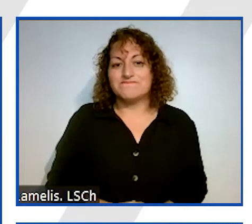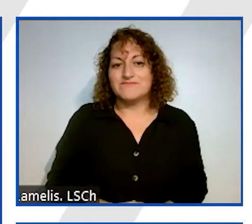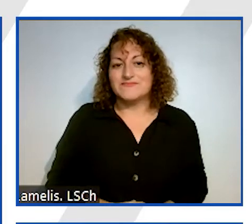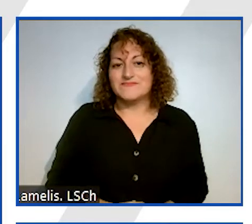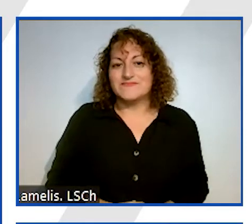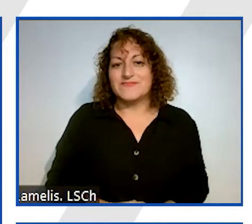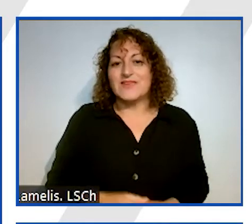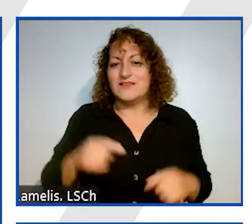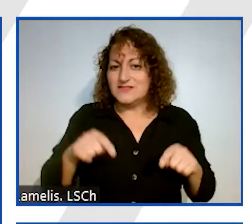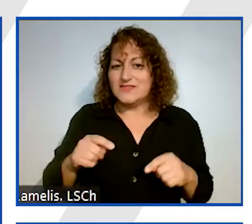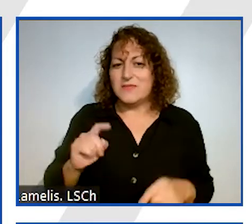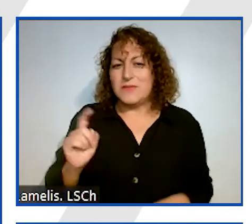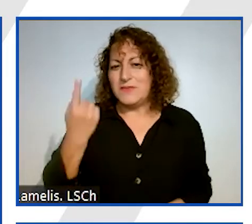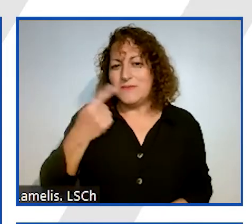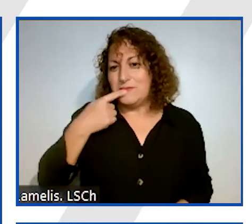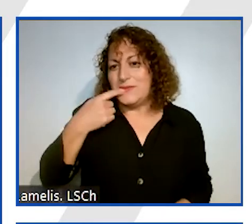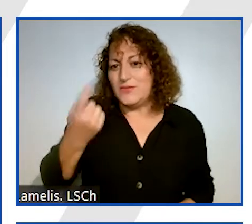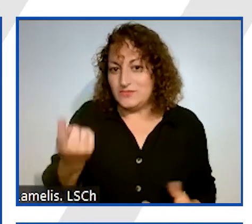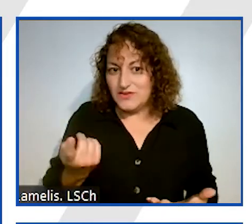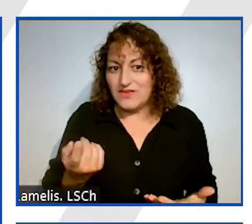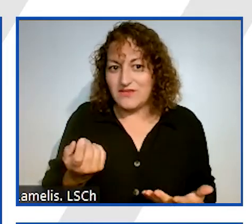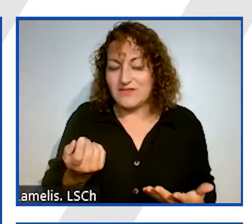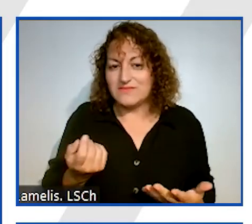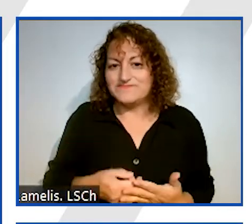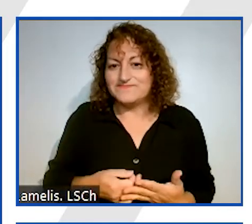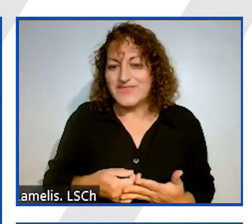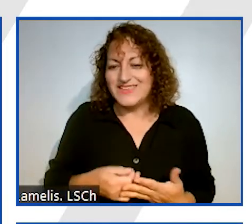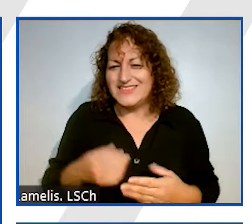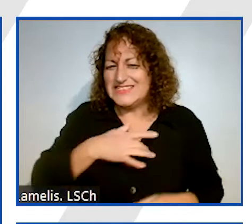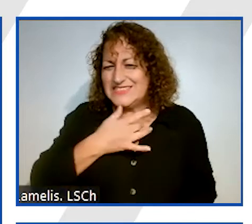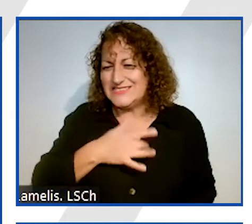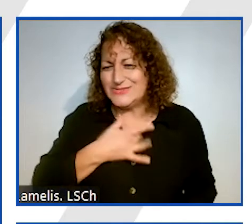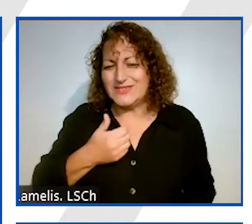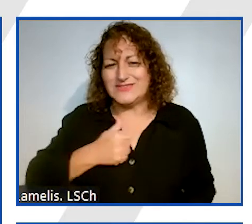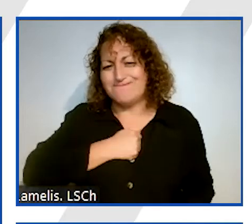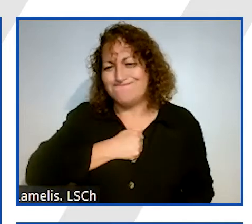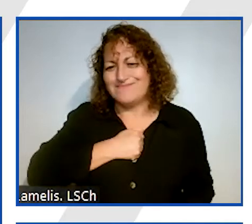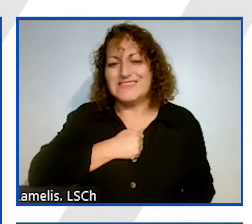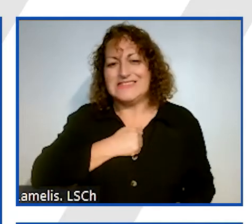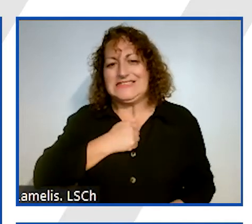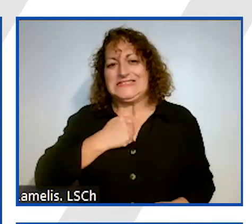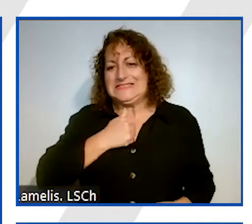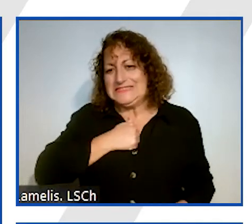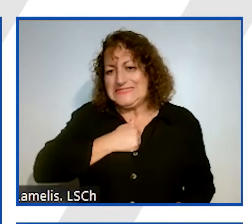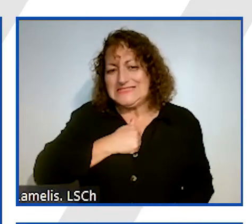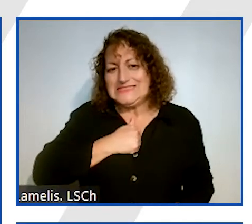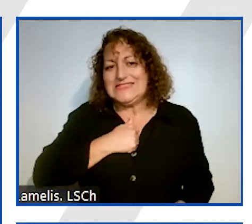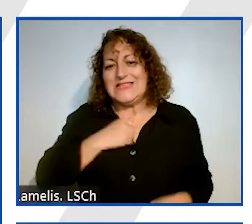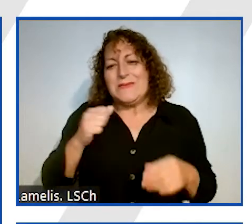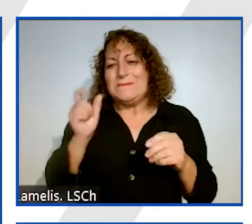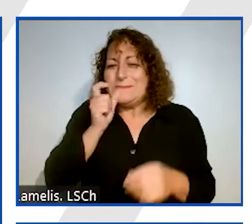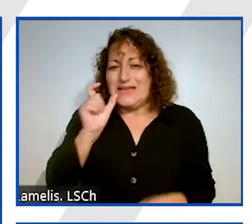pregunta que tengo que hacer obligatoriamente. Y bueno, lo siento por haberlos traído con publicidad engañosa. La palabra tiburones